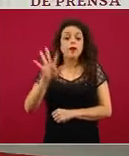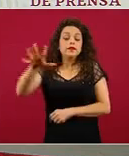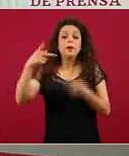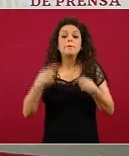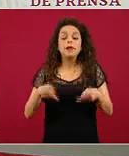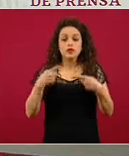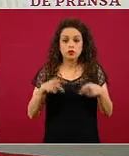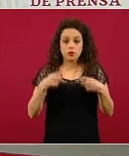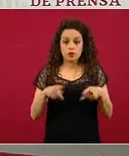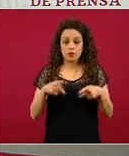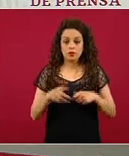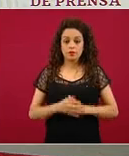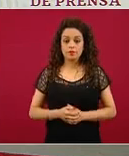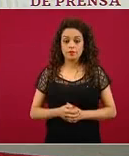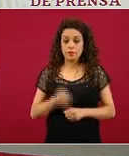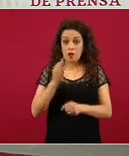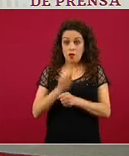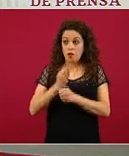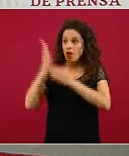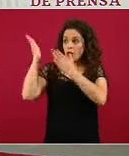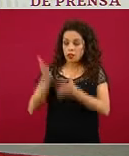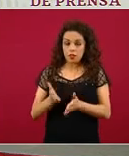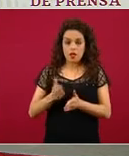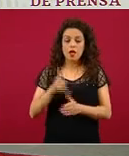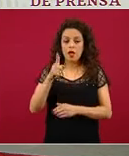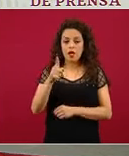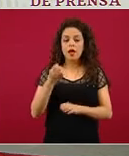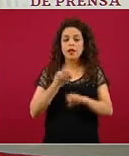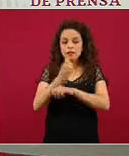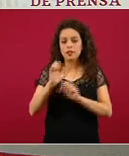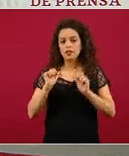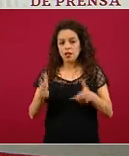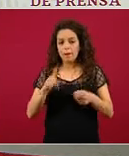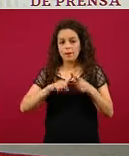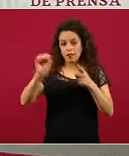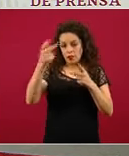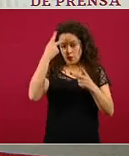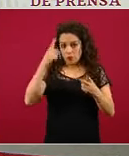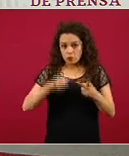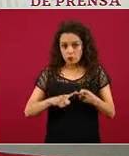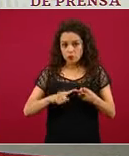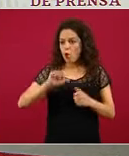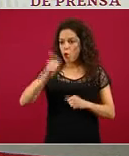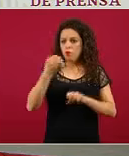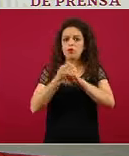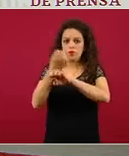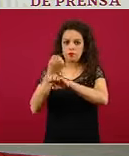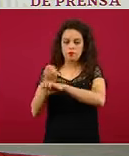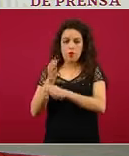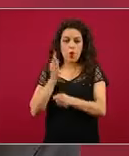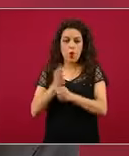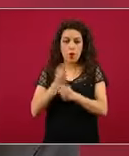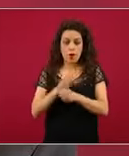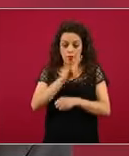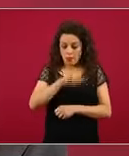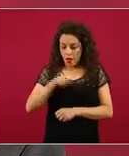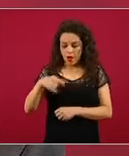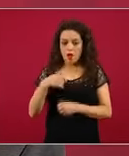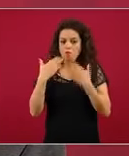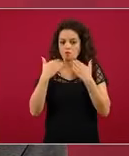personas. Hasta el momento han venido de Chiapas, de San Luis Potosí y de otras entidades federativas. No tengo en este momento la lista, pero